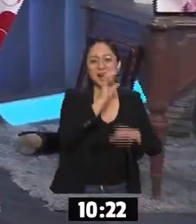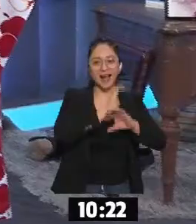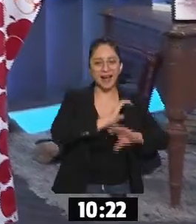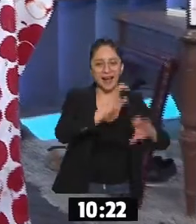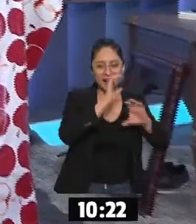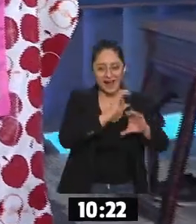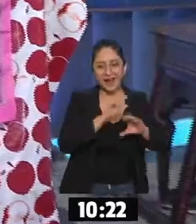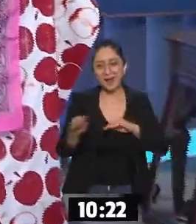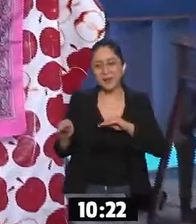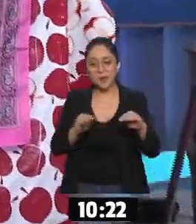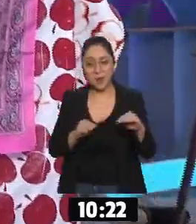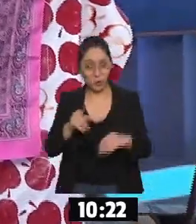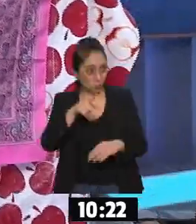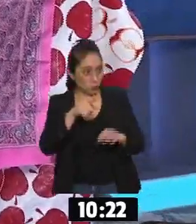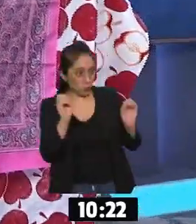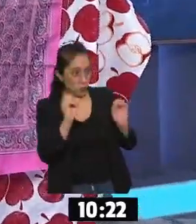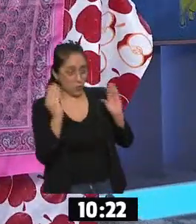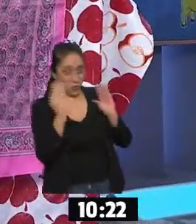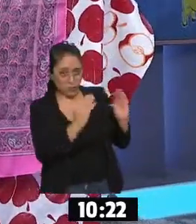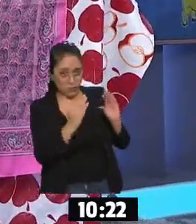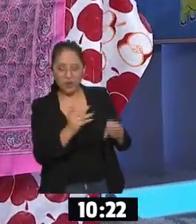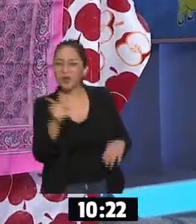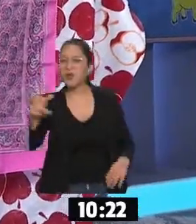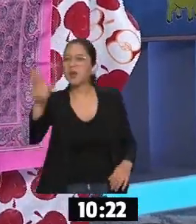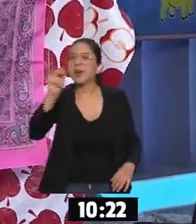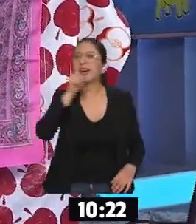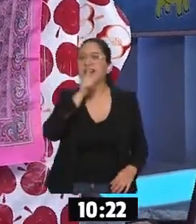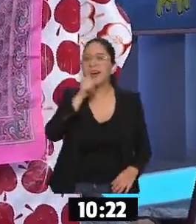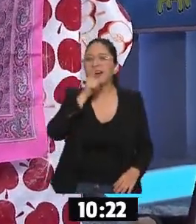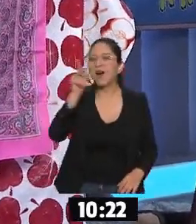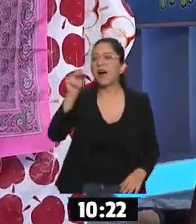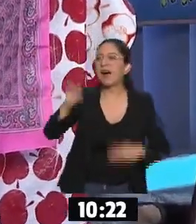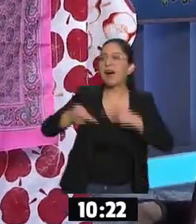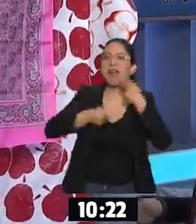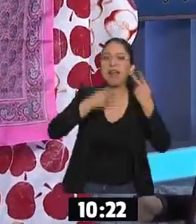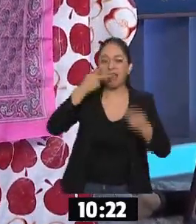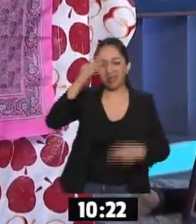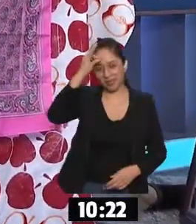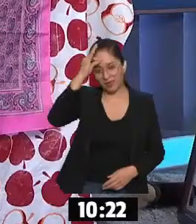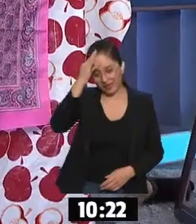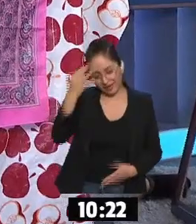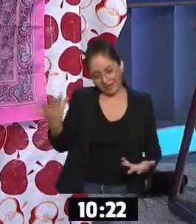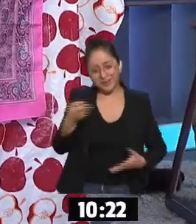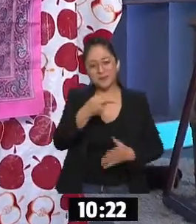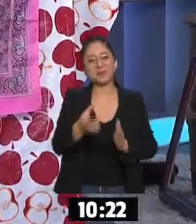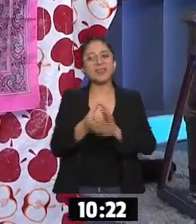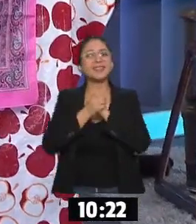Que la maestra. No puse la cállese, no diga. Tu saludo. Sonidero.